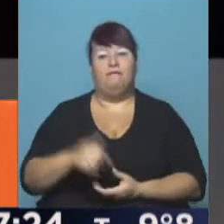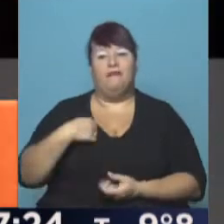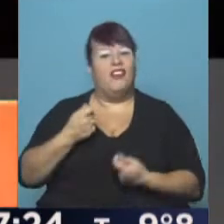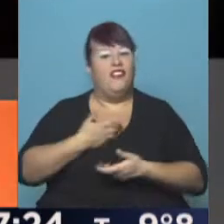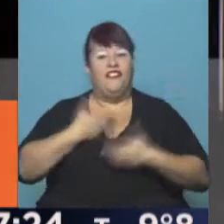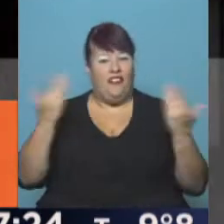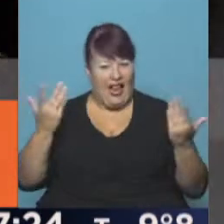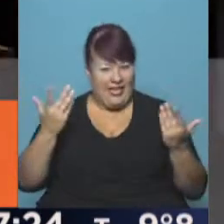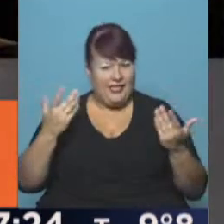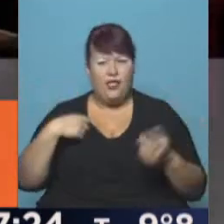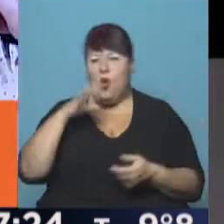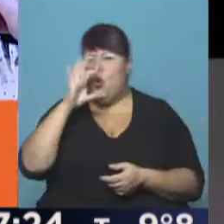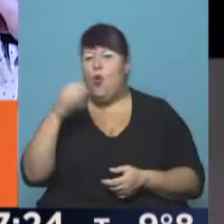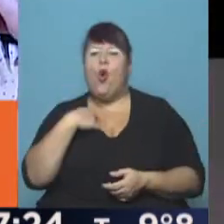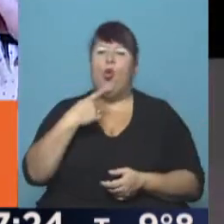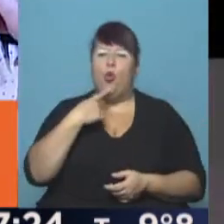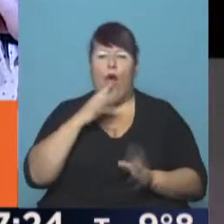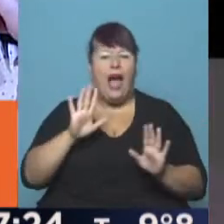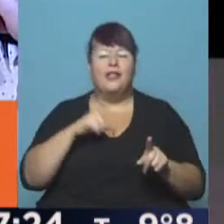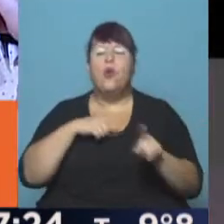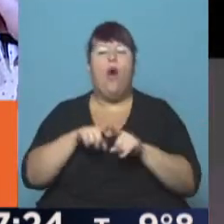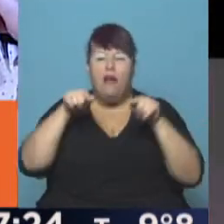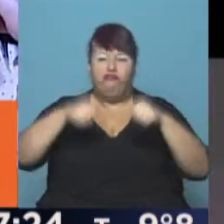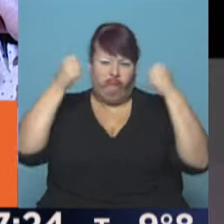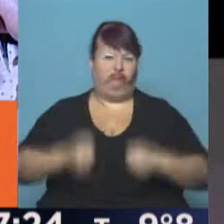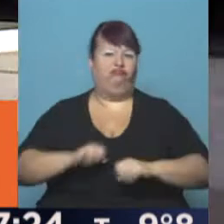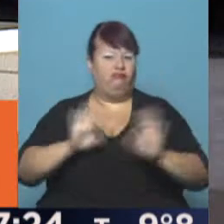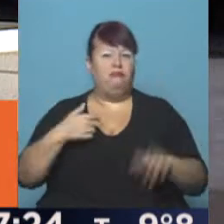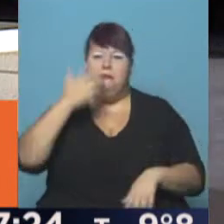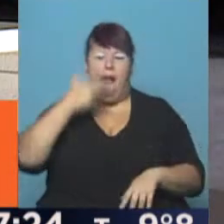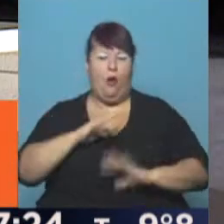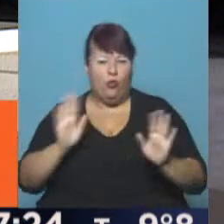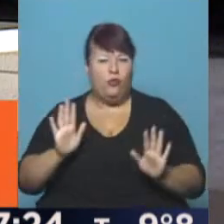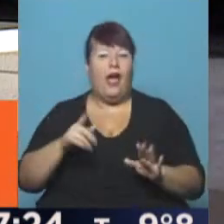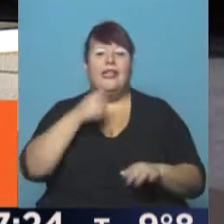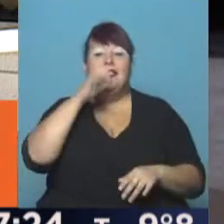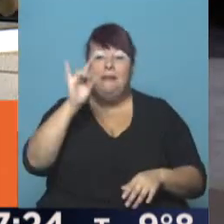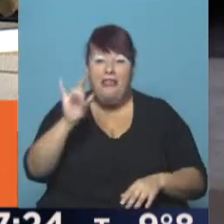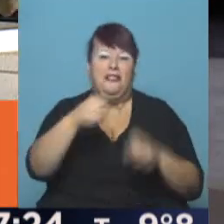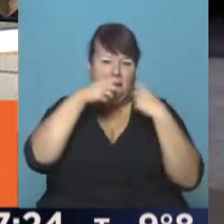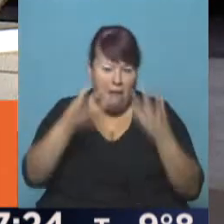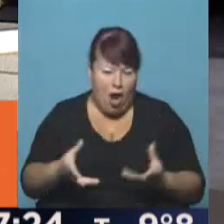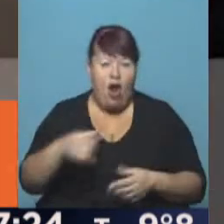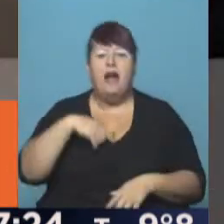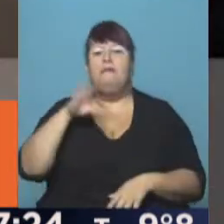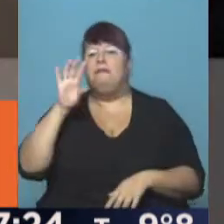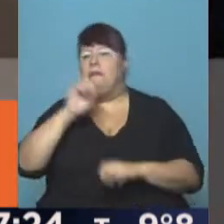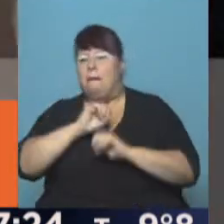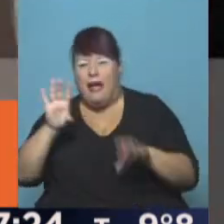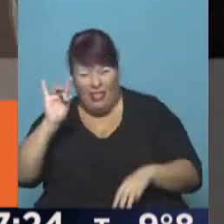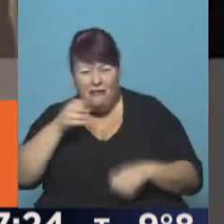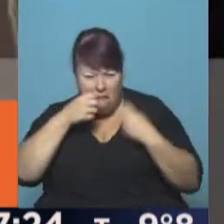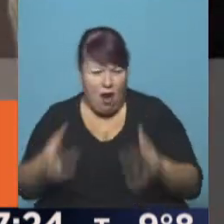feliz en ningún momento duda me pasa eso es como que digo esto lo quiero hacer y me encanta y cuanto más difícil mejor y cuanto más duro mejor